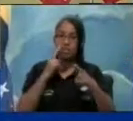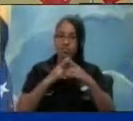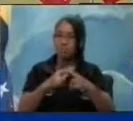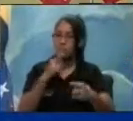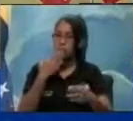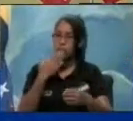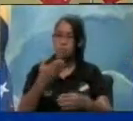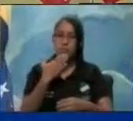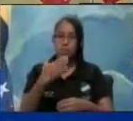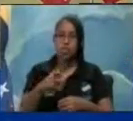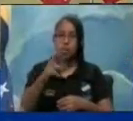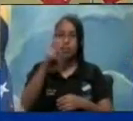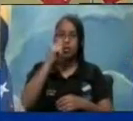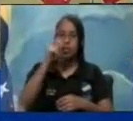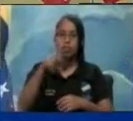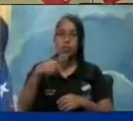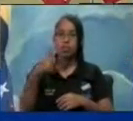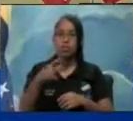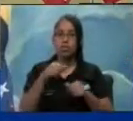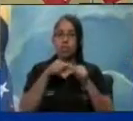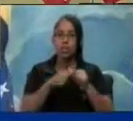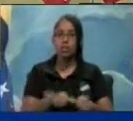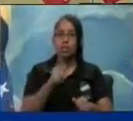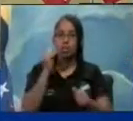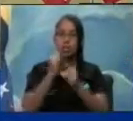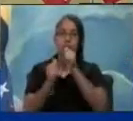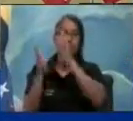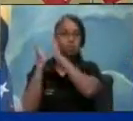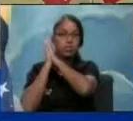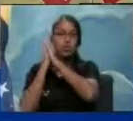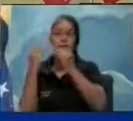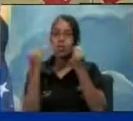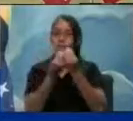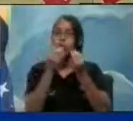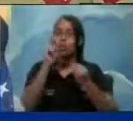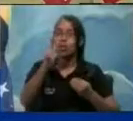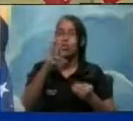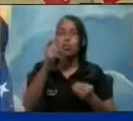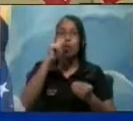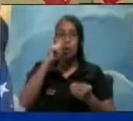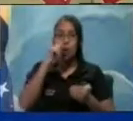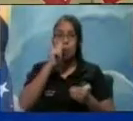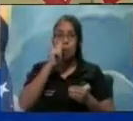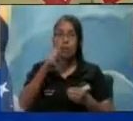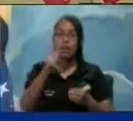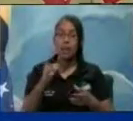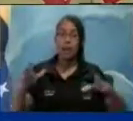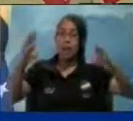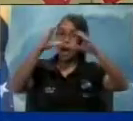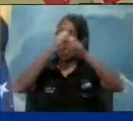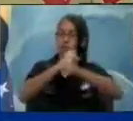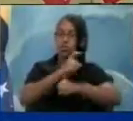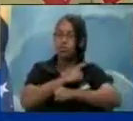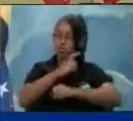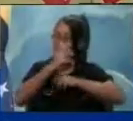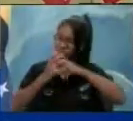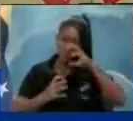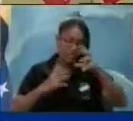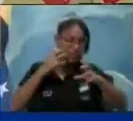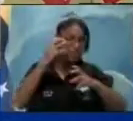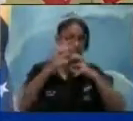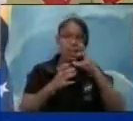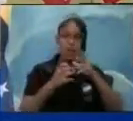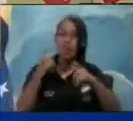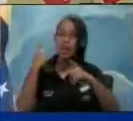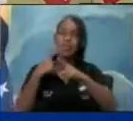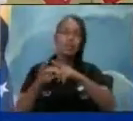Pedro, cuando Pedro se le quedó dormido junto con Juan y Jacobo, la noche de la agonía, allá